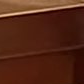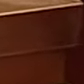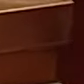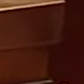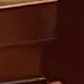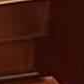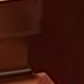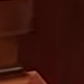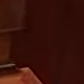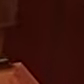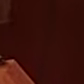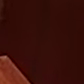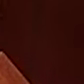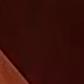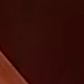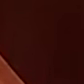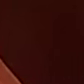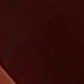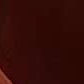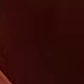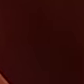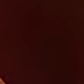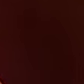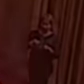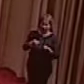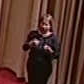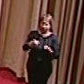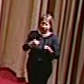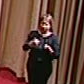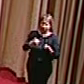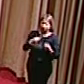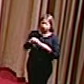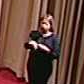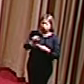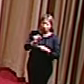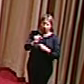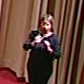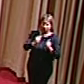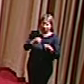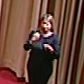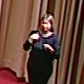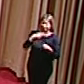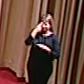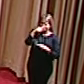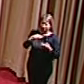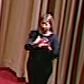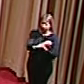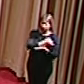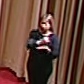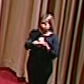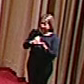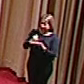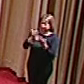se llama a que ocupen los asientos, porque ya sí que es verdad que vamos a empezar en tan solo unos instantes. Se ha situado, como ustedes comprueban,